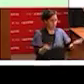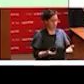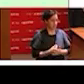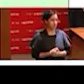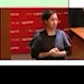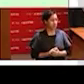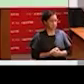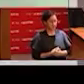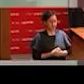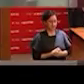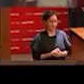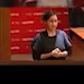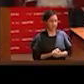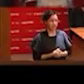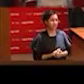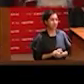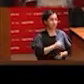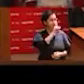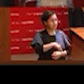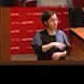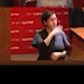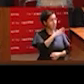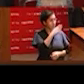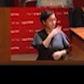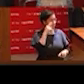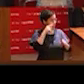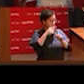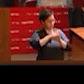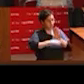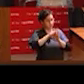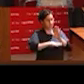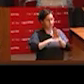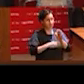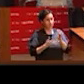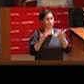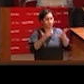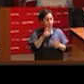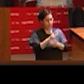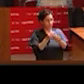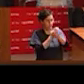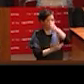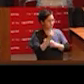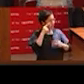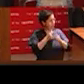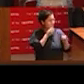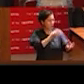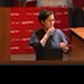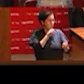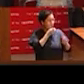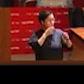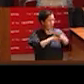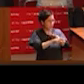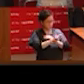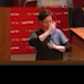laboral también porque nos interesa a través de esos proyectos ofrecer al colectivo de personas con discapacidad información sobre Cuáles son los recursos